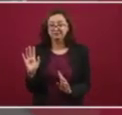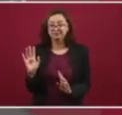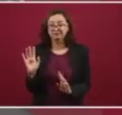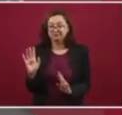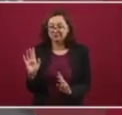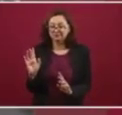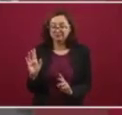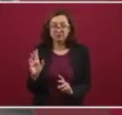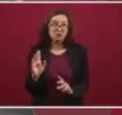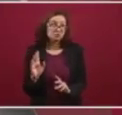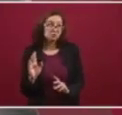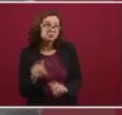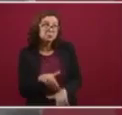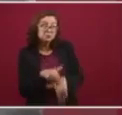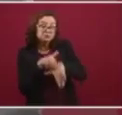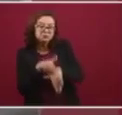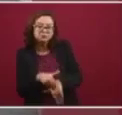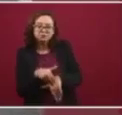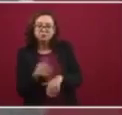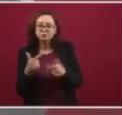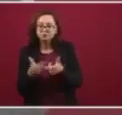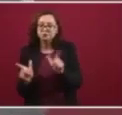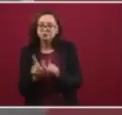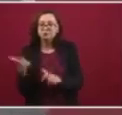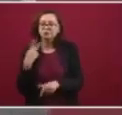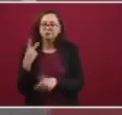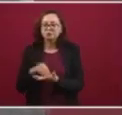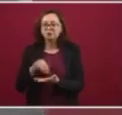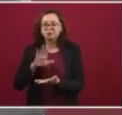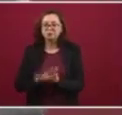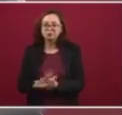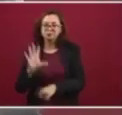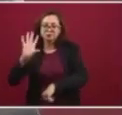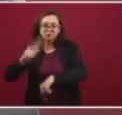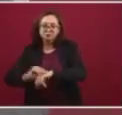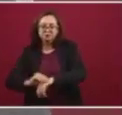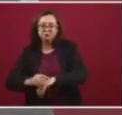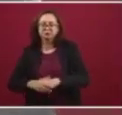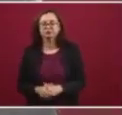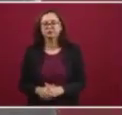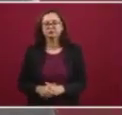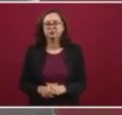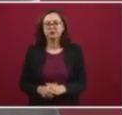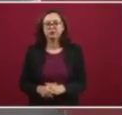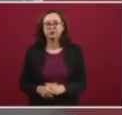se otorgaban registros para partidos, se otorgaban